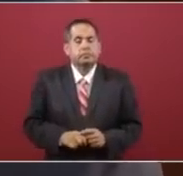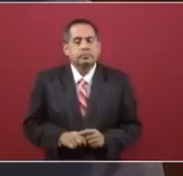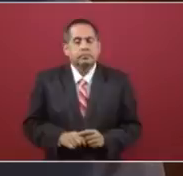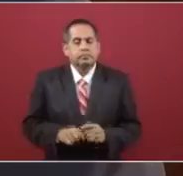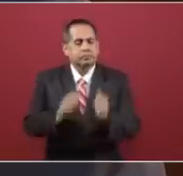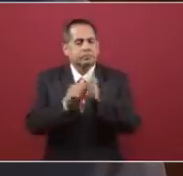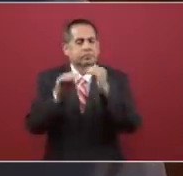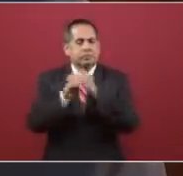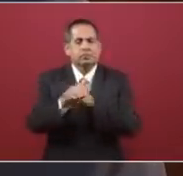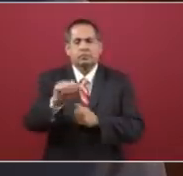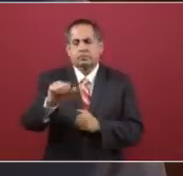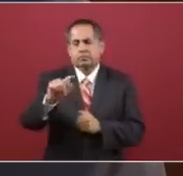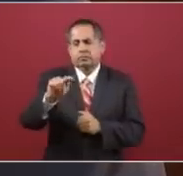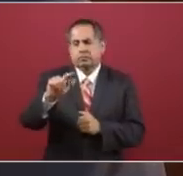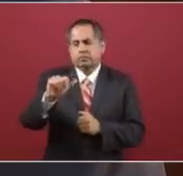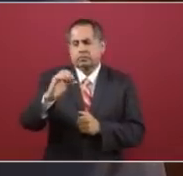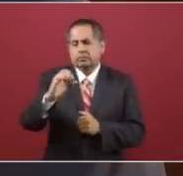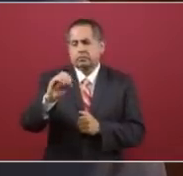Atlacomulco